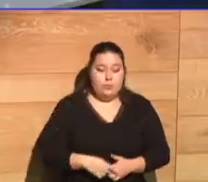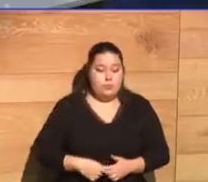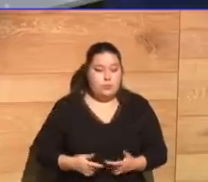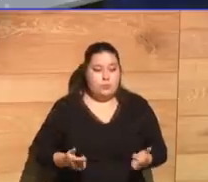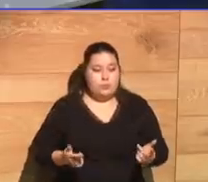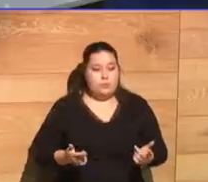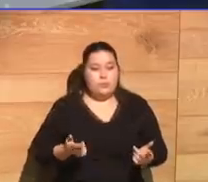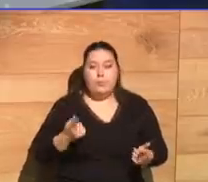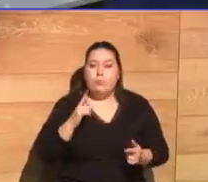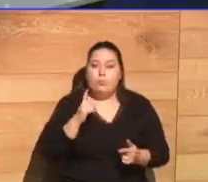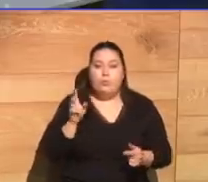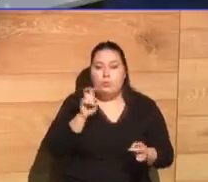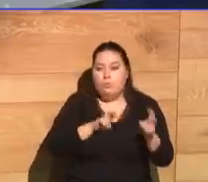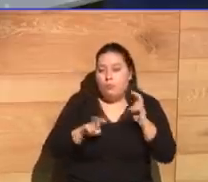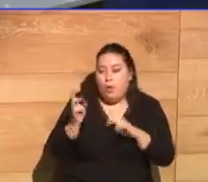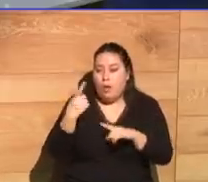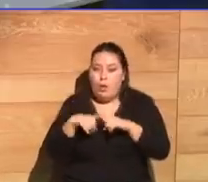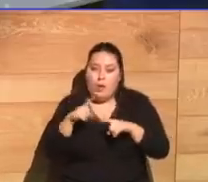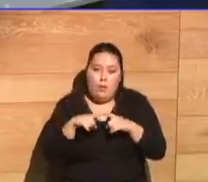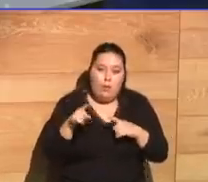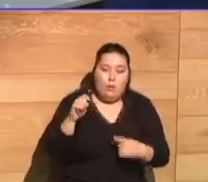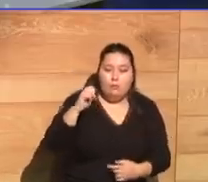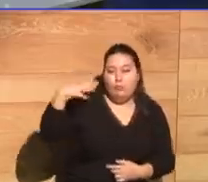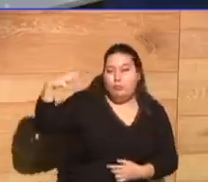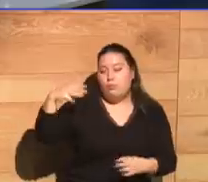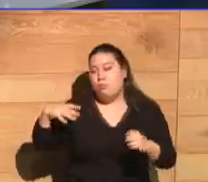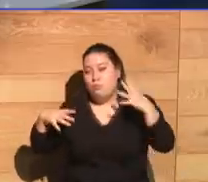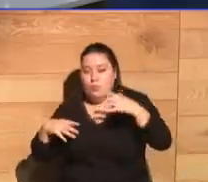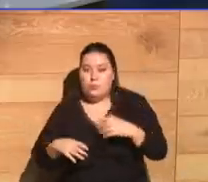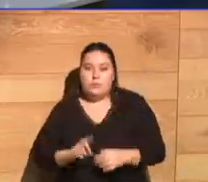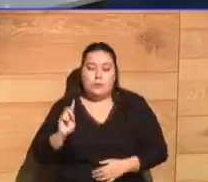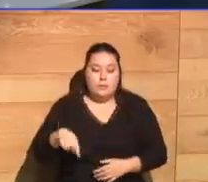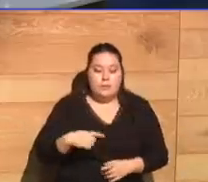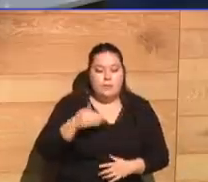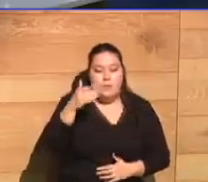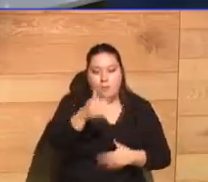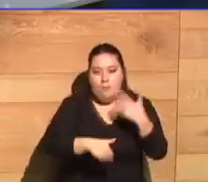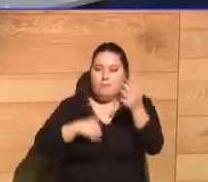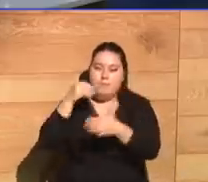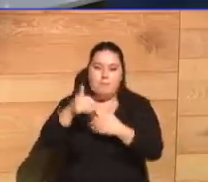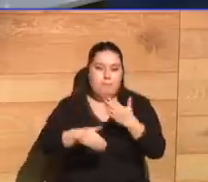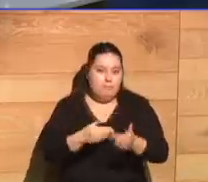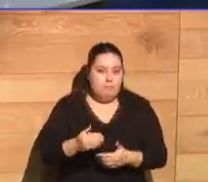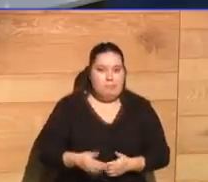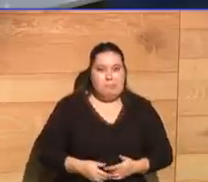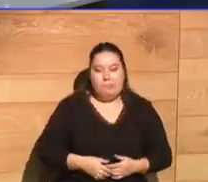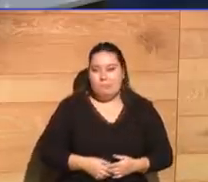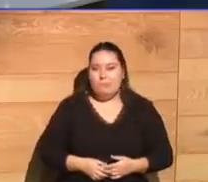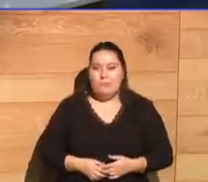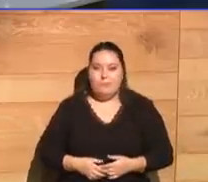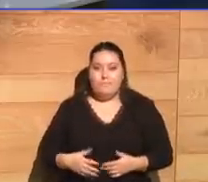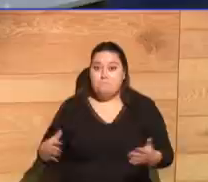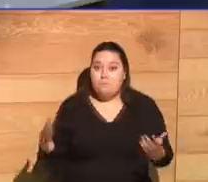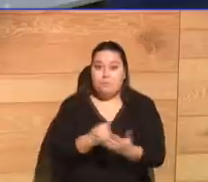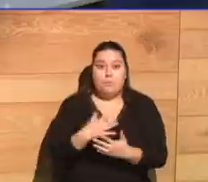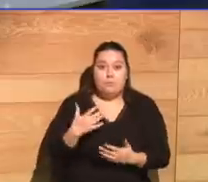Buscando esas fugas infinitas. Nos hace pensar también en el proceso, por ejemplo, de Wells. En Todos los hombres del presidente hay vibes